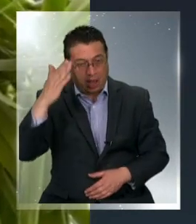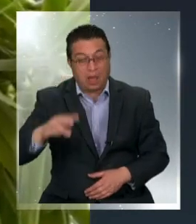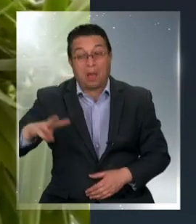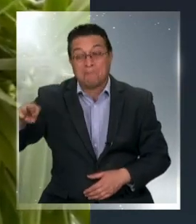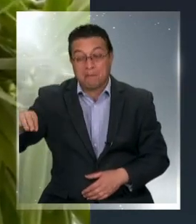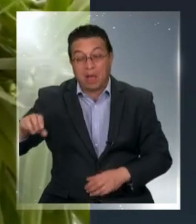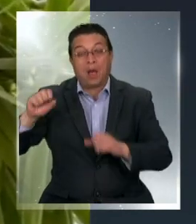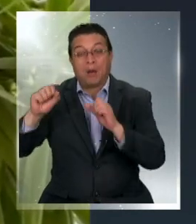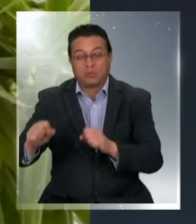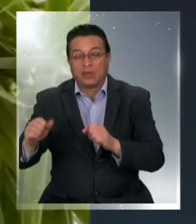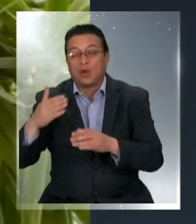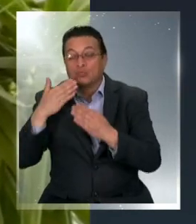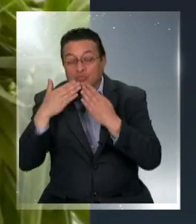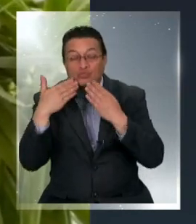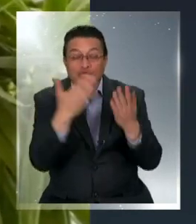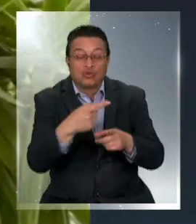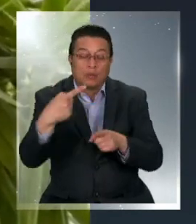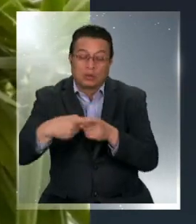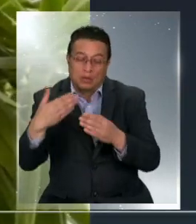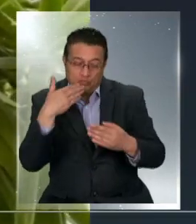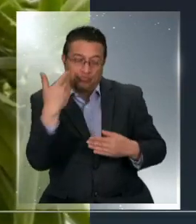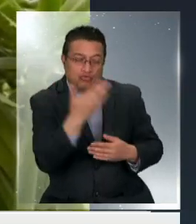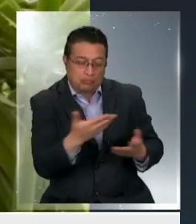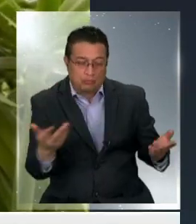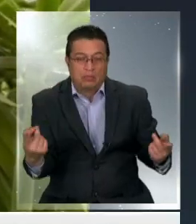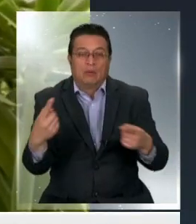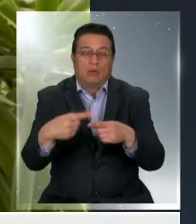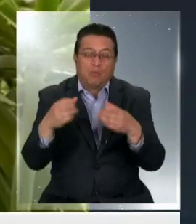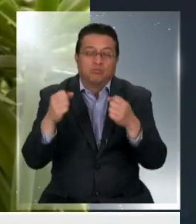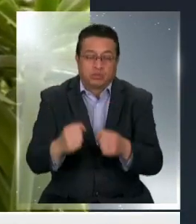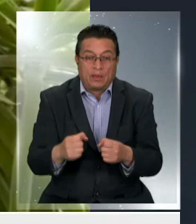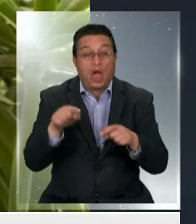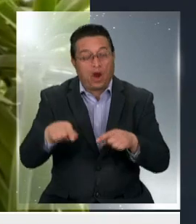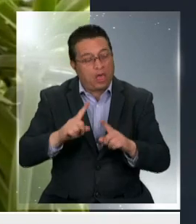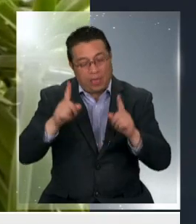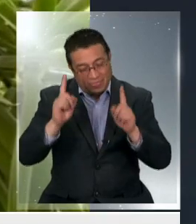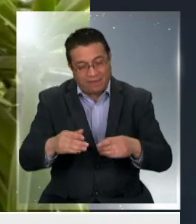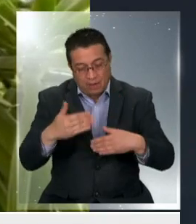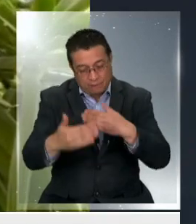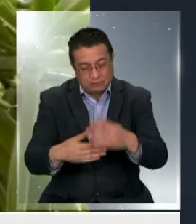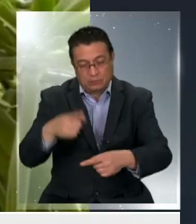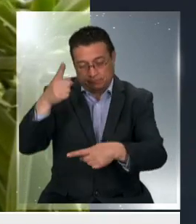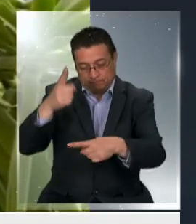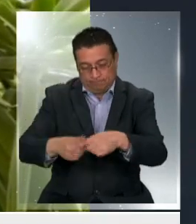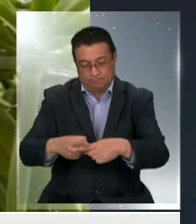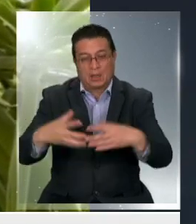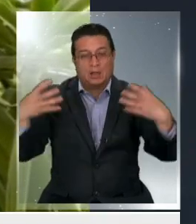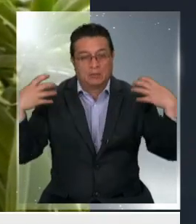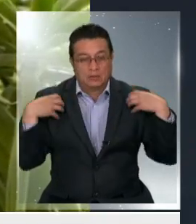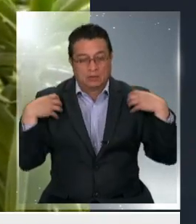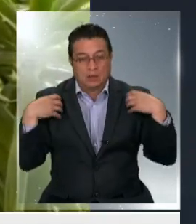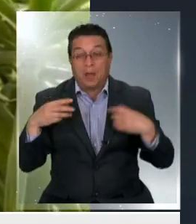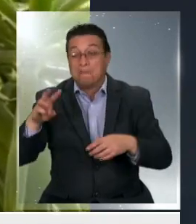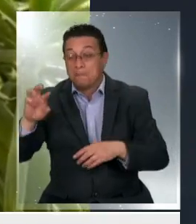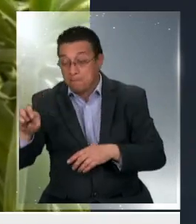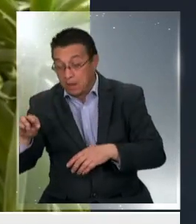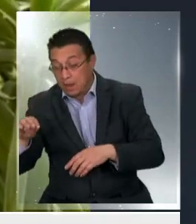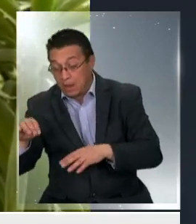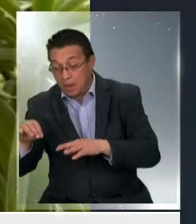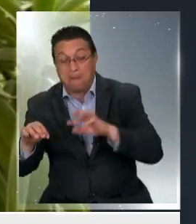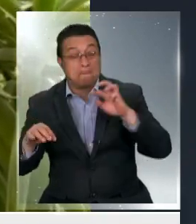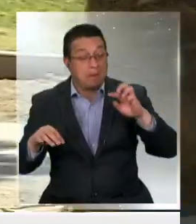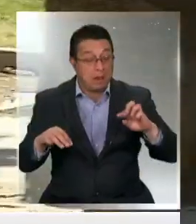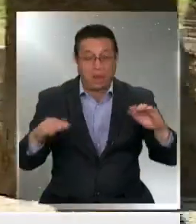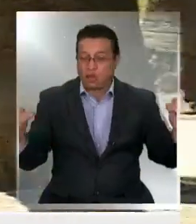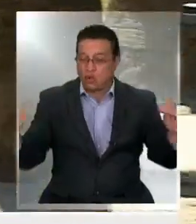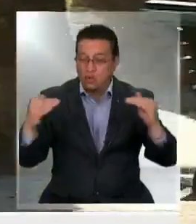puede cederle parte de su postnatal. Aquí debemos avanzar en la corresponsabilidad y tener un postnatal para la madre y el padre al